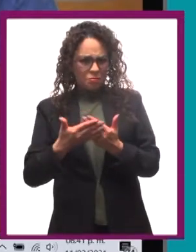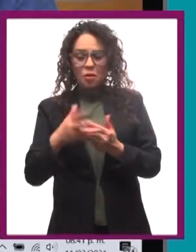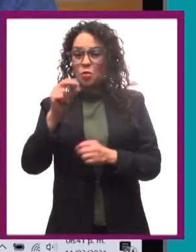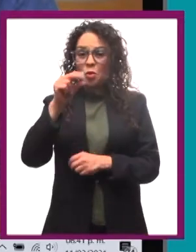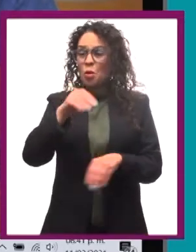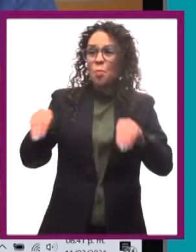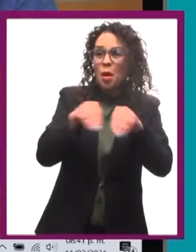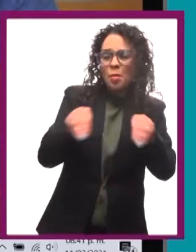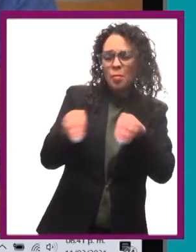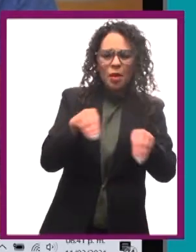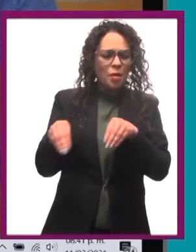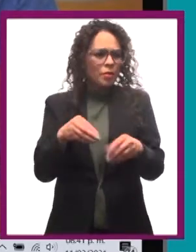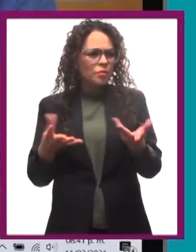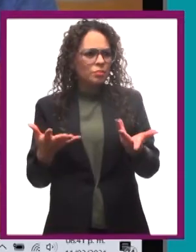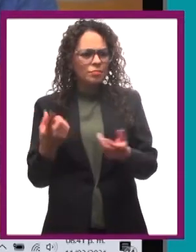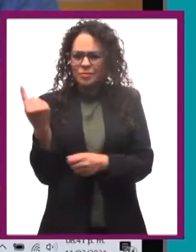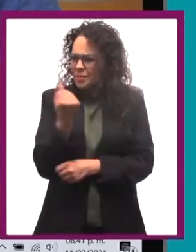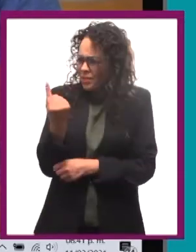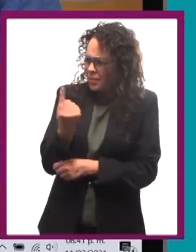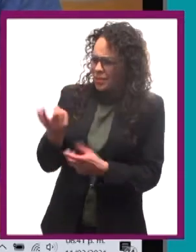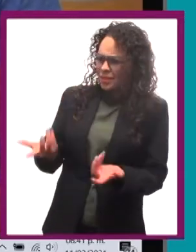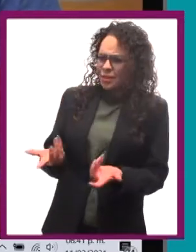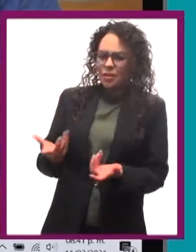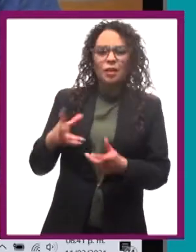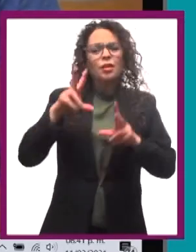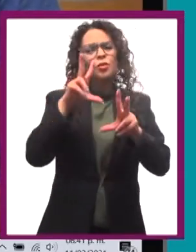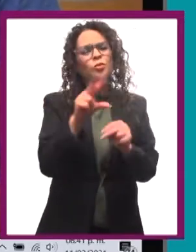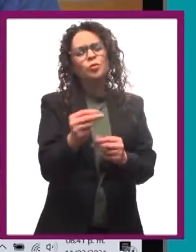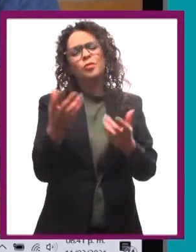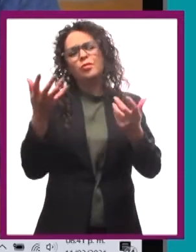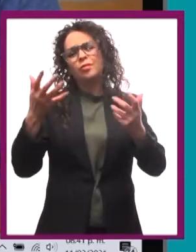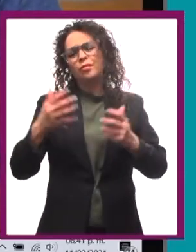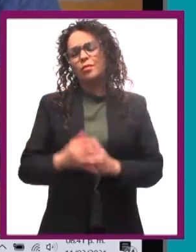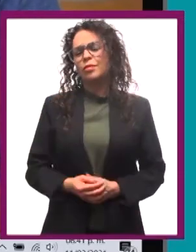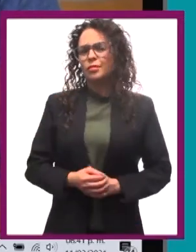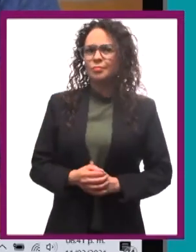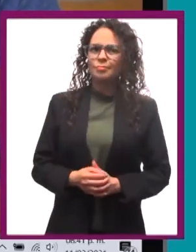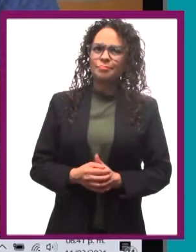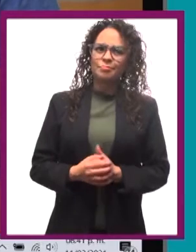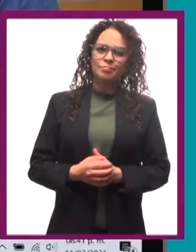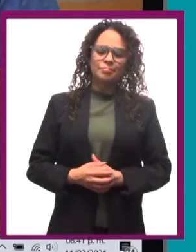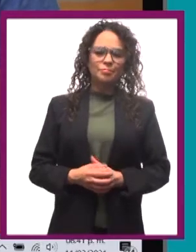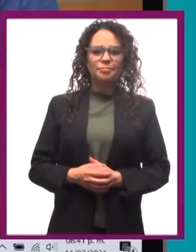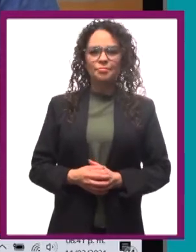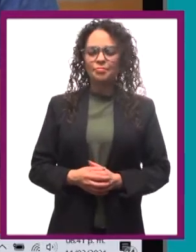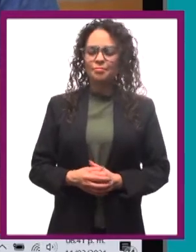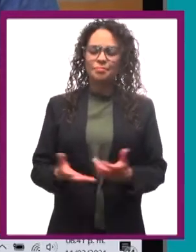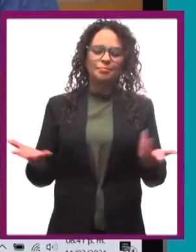poco? No. Muévete. ¿Eh? No.